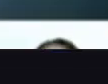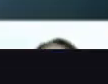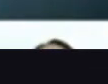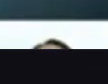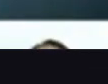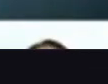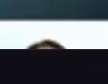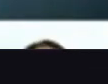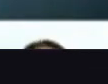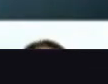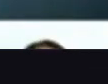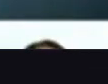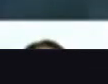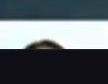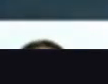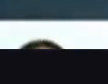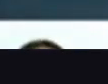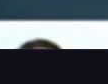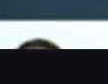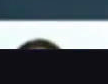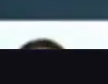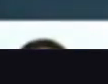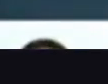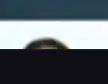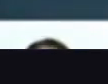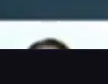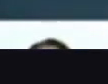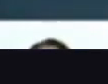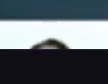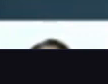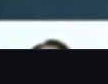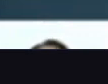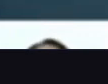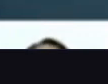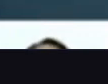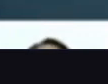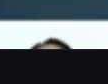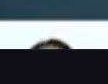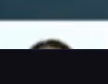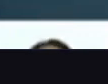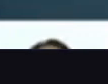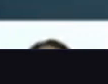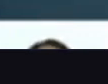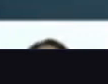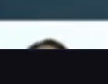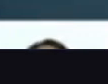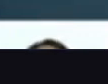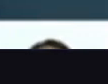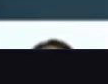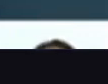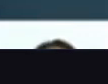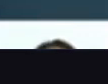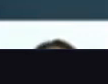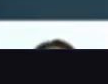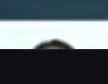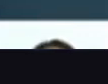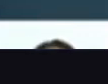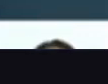Nuestra preocupación es que llevamos prácticamente 4 meses desde que concluyó la audiencia preliminar y aún no